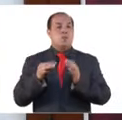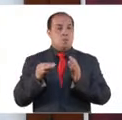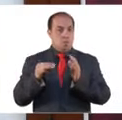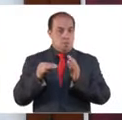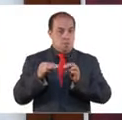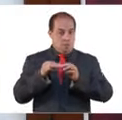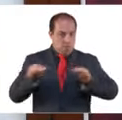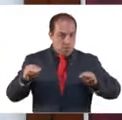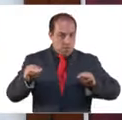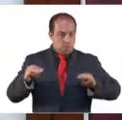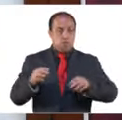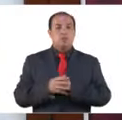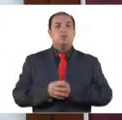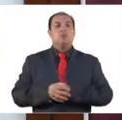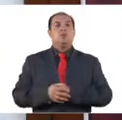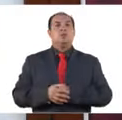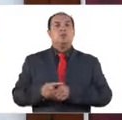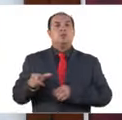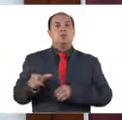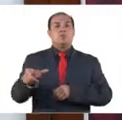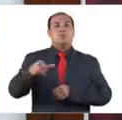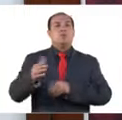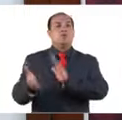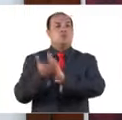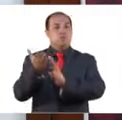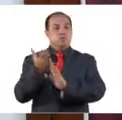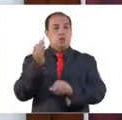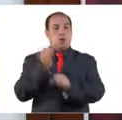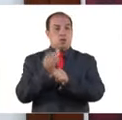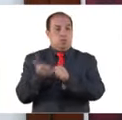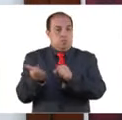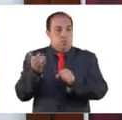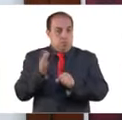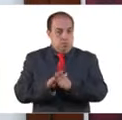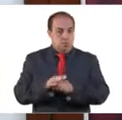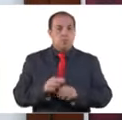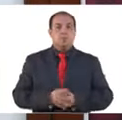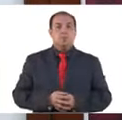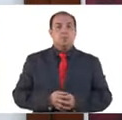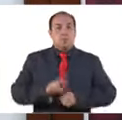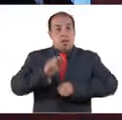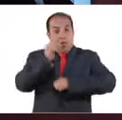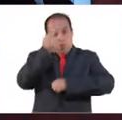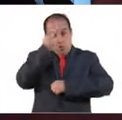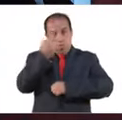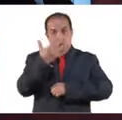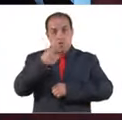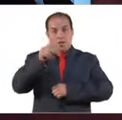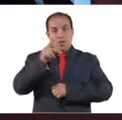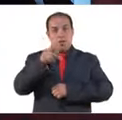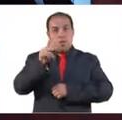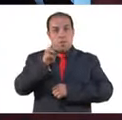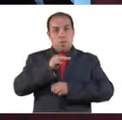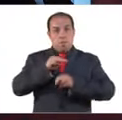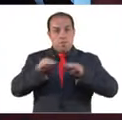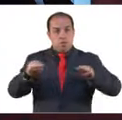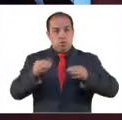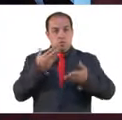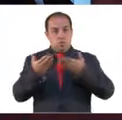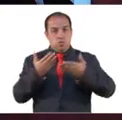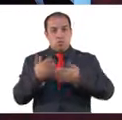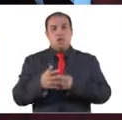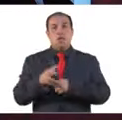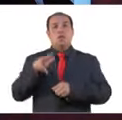en esta administración. Que, para recordar, es por ahora 50 kilómetros más de lo que se había construido en los 18